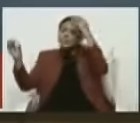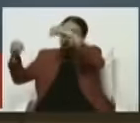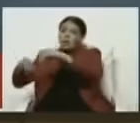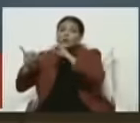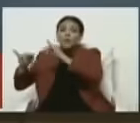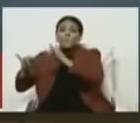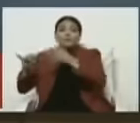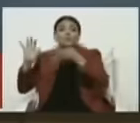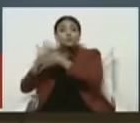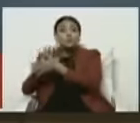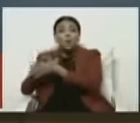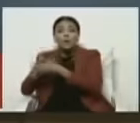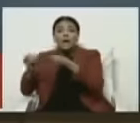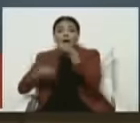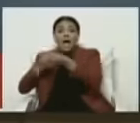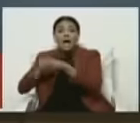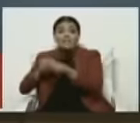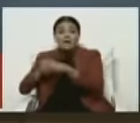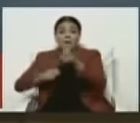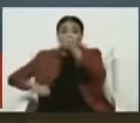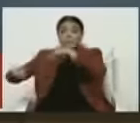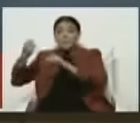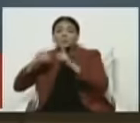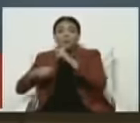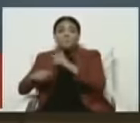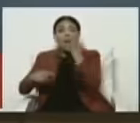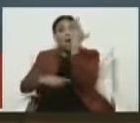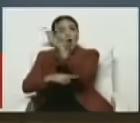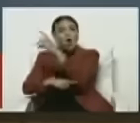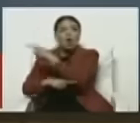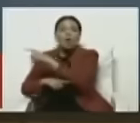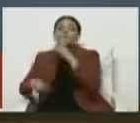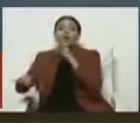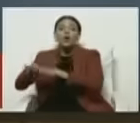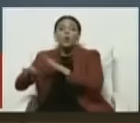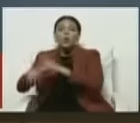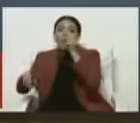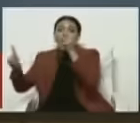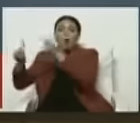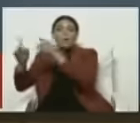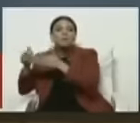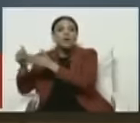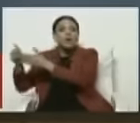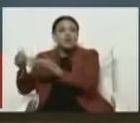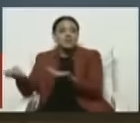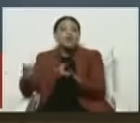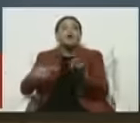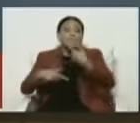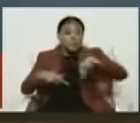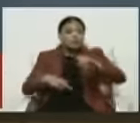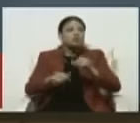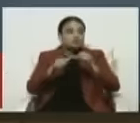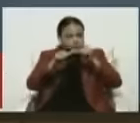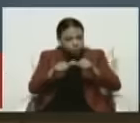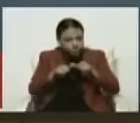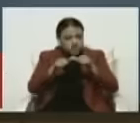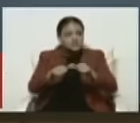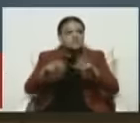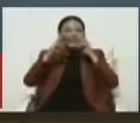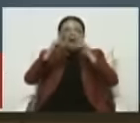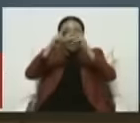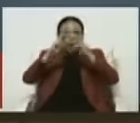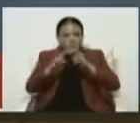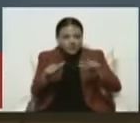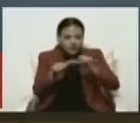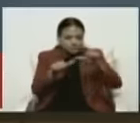en Colombia. Por lo tanto, esa es una línea de investigación que vamos a desarrollar